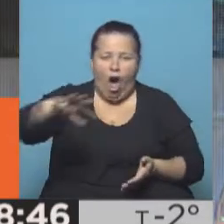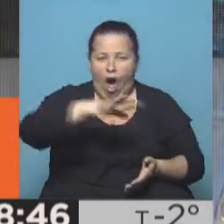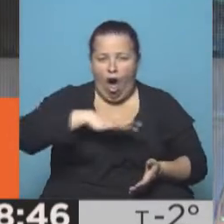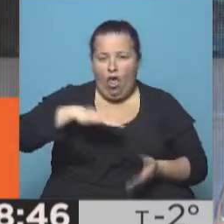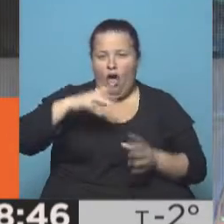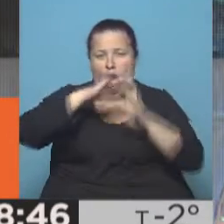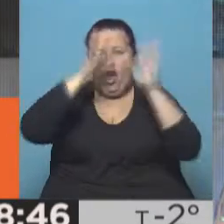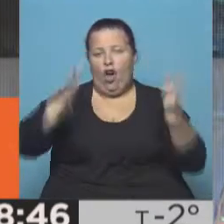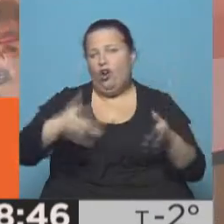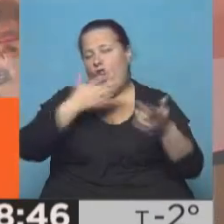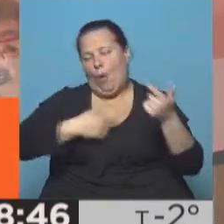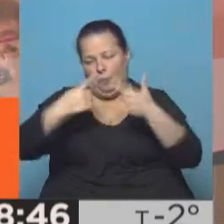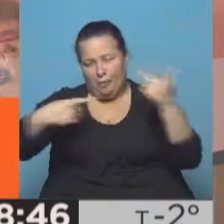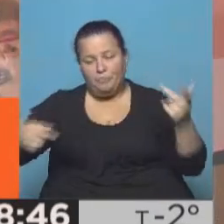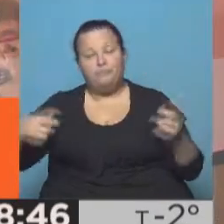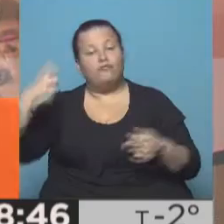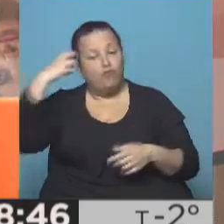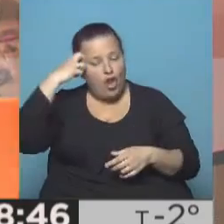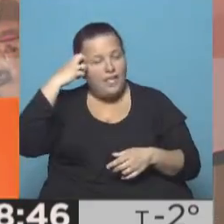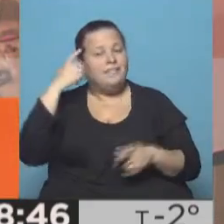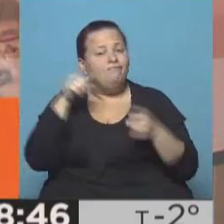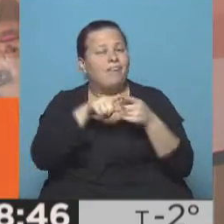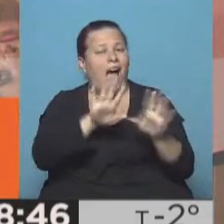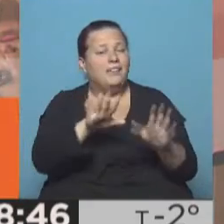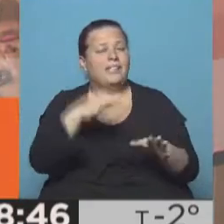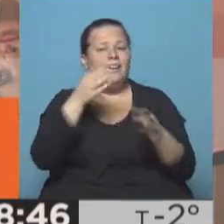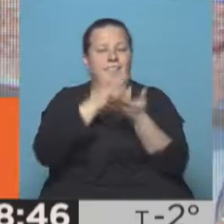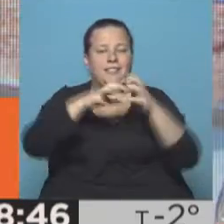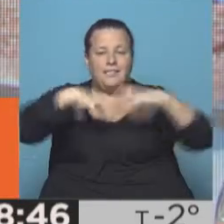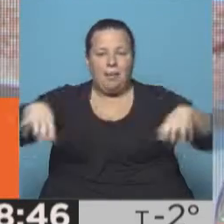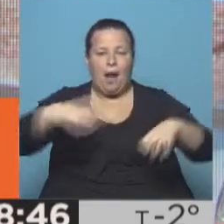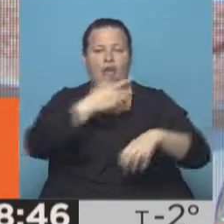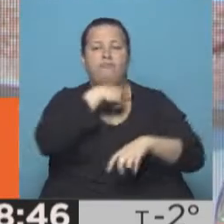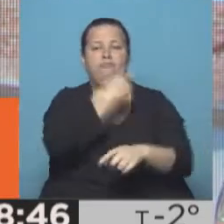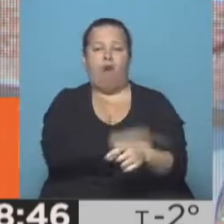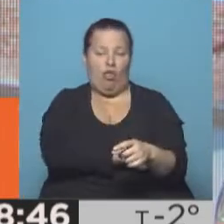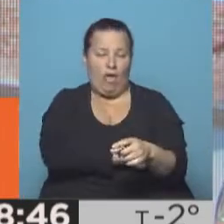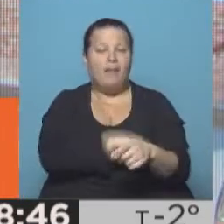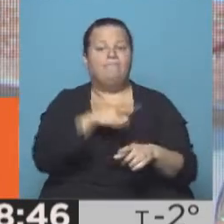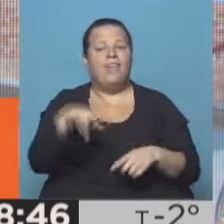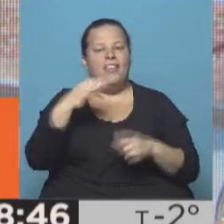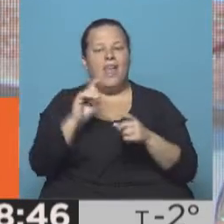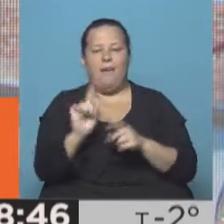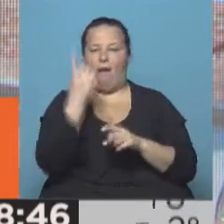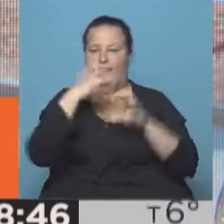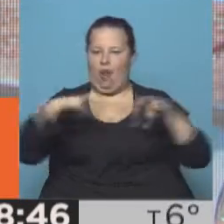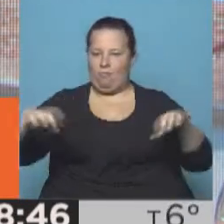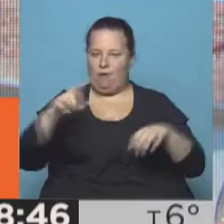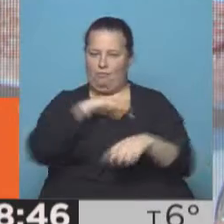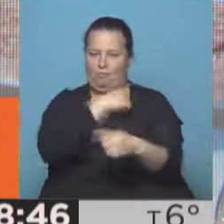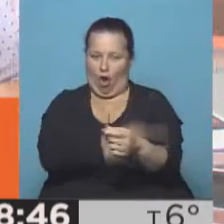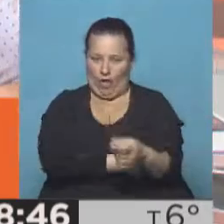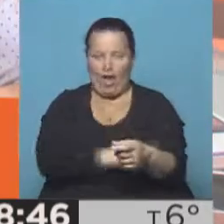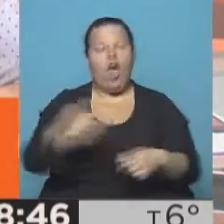las instituciones, y el Congreso tiene que ver con esto. La división de poderes es que haya autonomía de poderes.